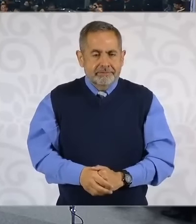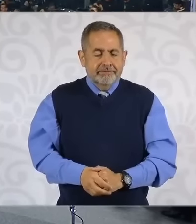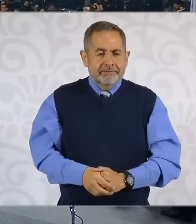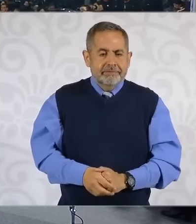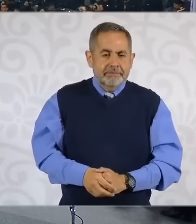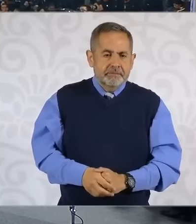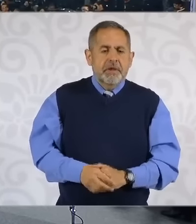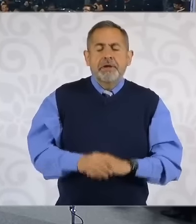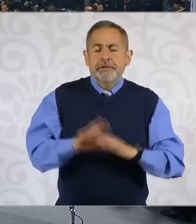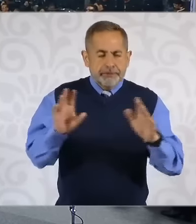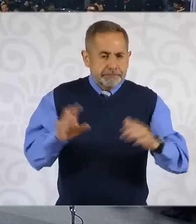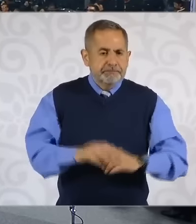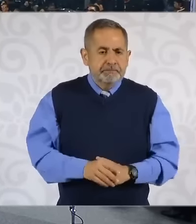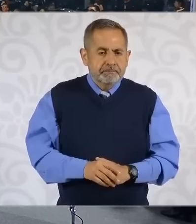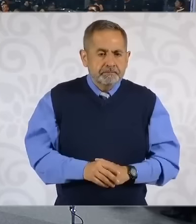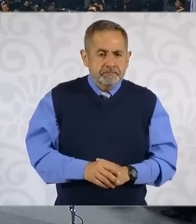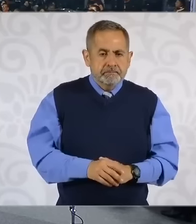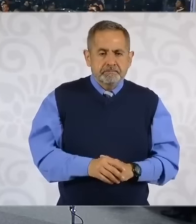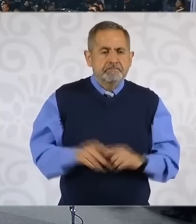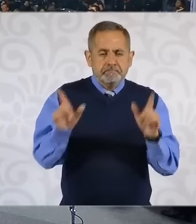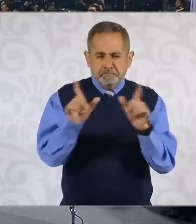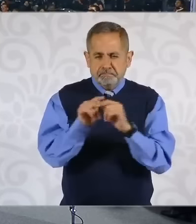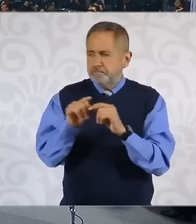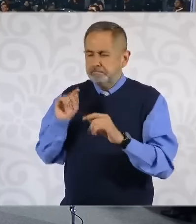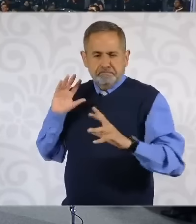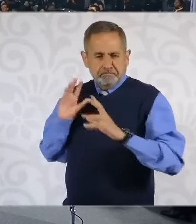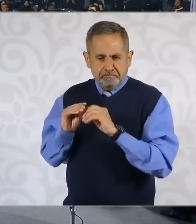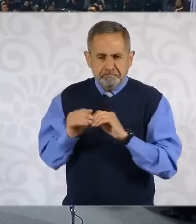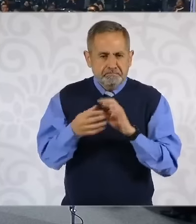A ver, vamos a nada más hacer un resumen.